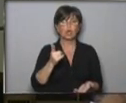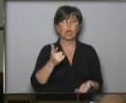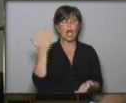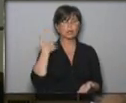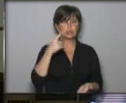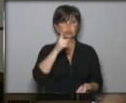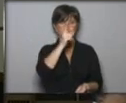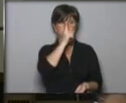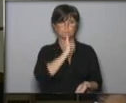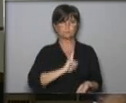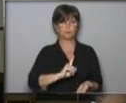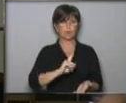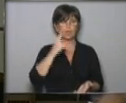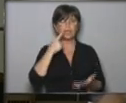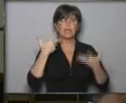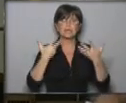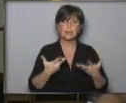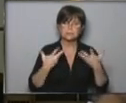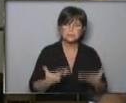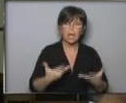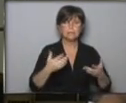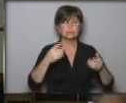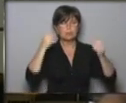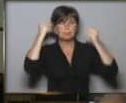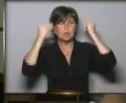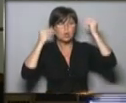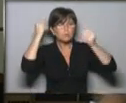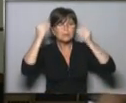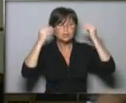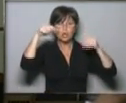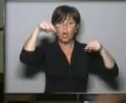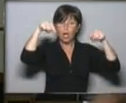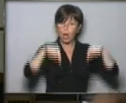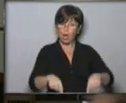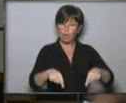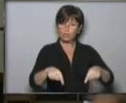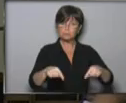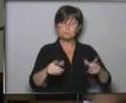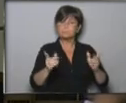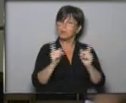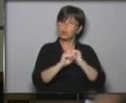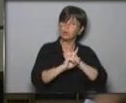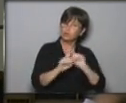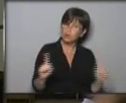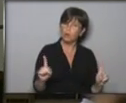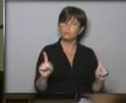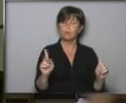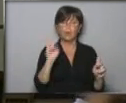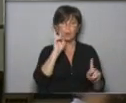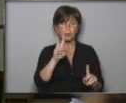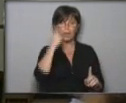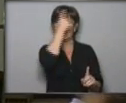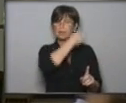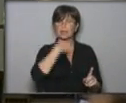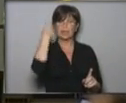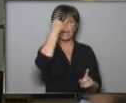daba señales de cansancio, de preocupación. En cambio, se lo vio aparecer en el